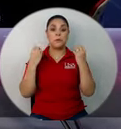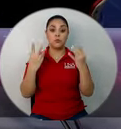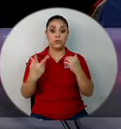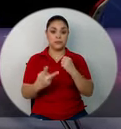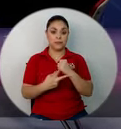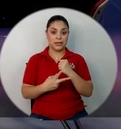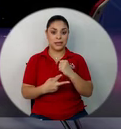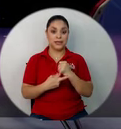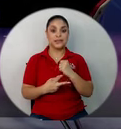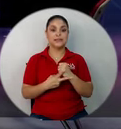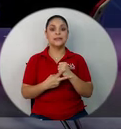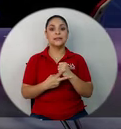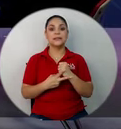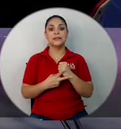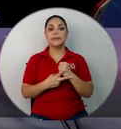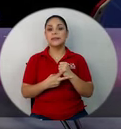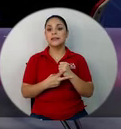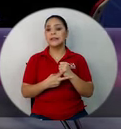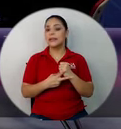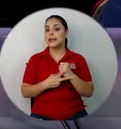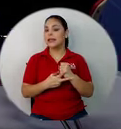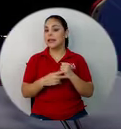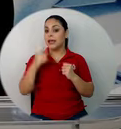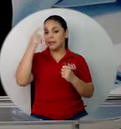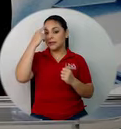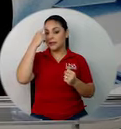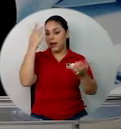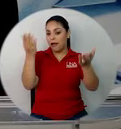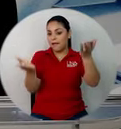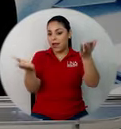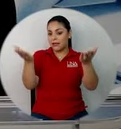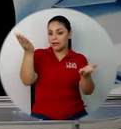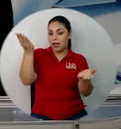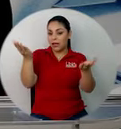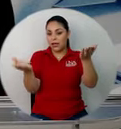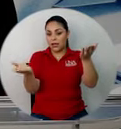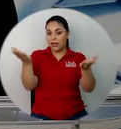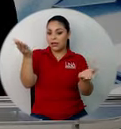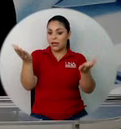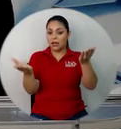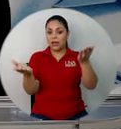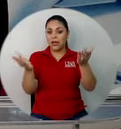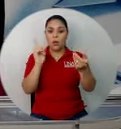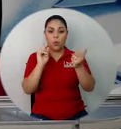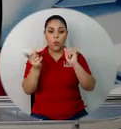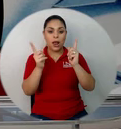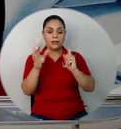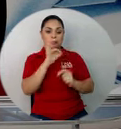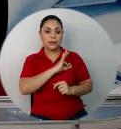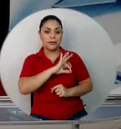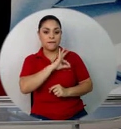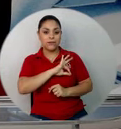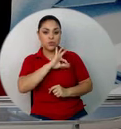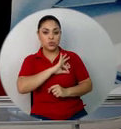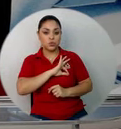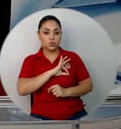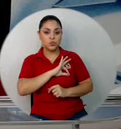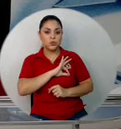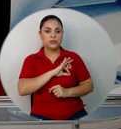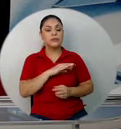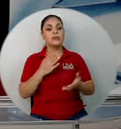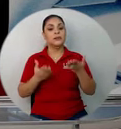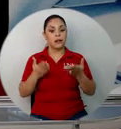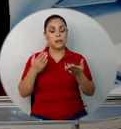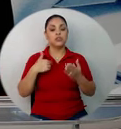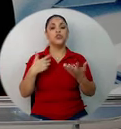Pero muchas veces se pone en la balanza cuáles son esos beneficios, que hay algo que en eso tal